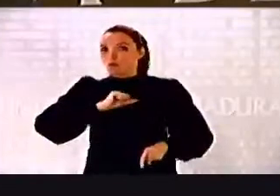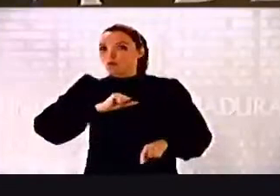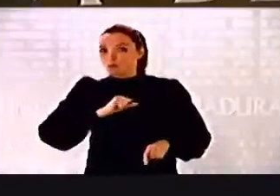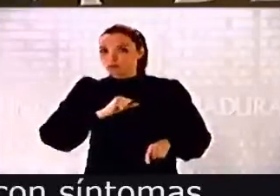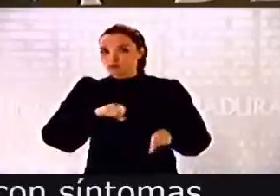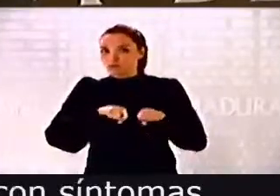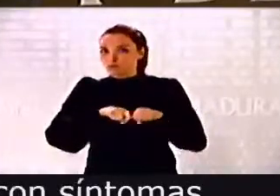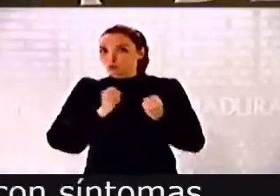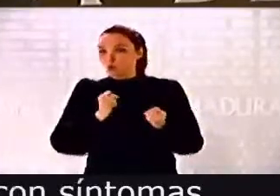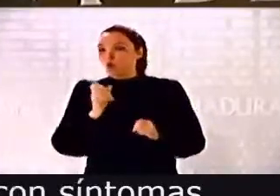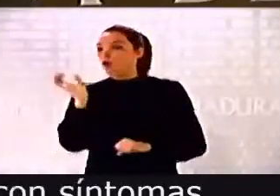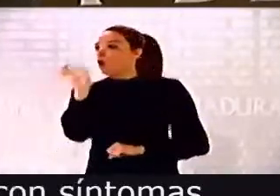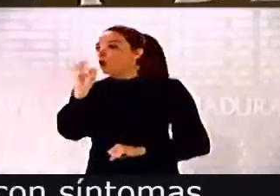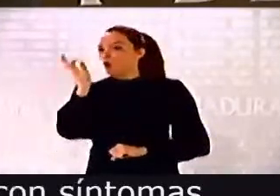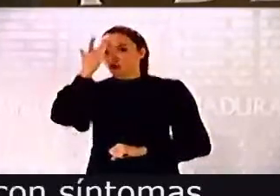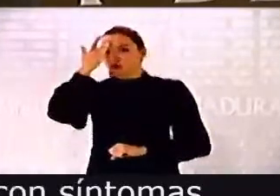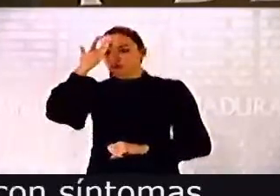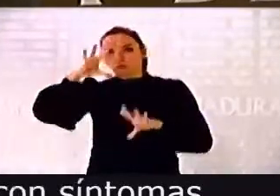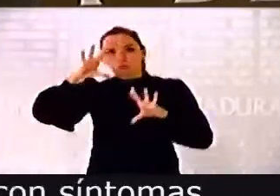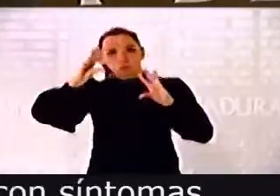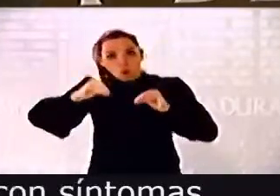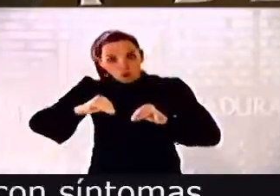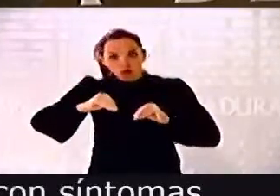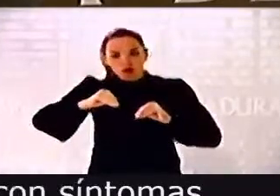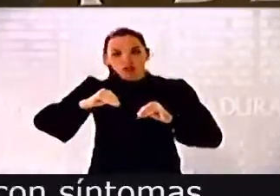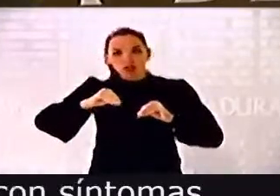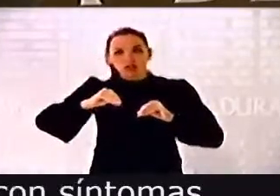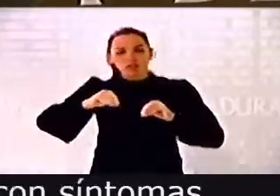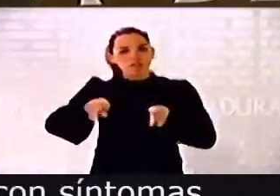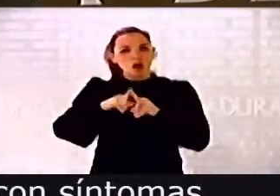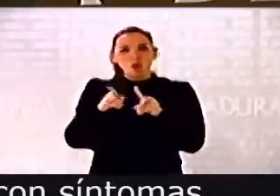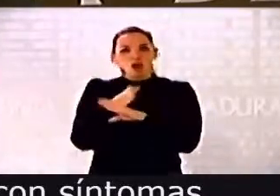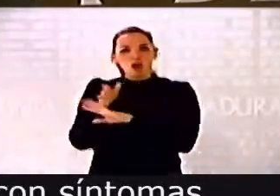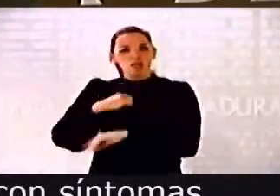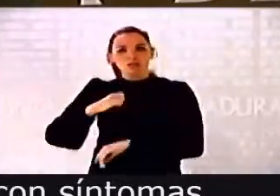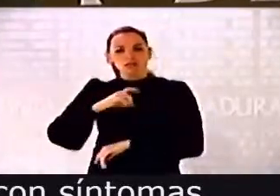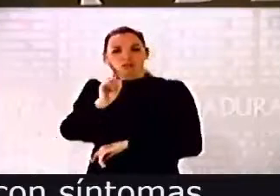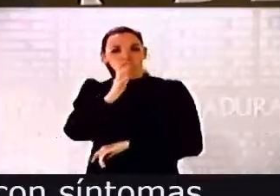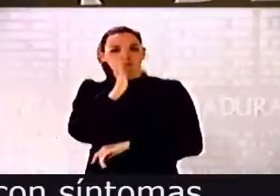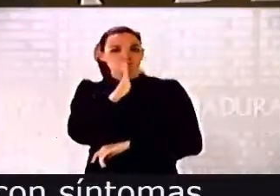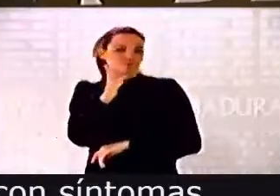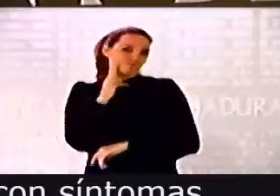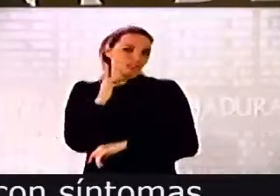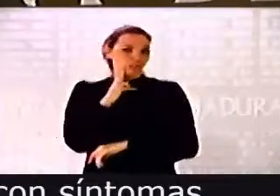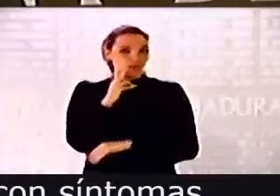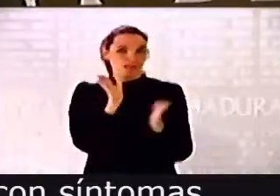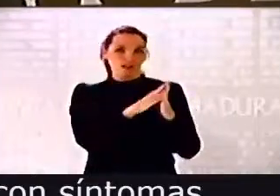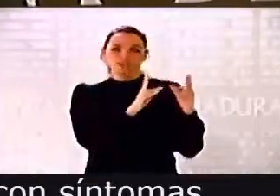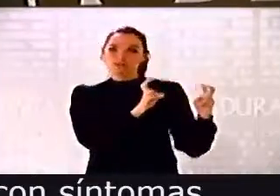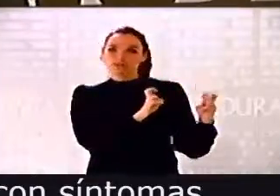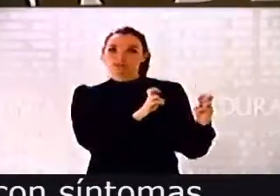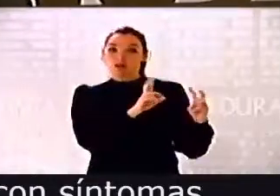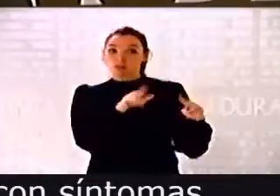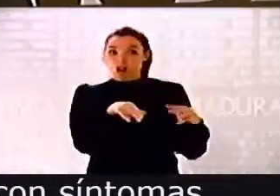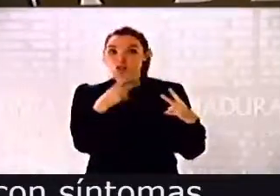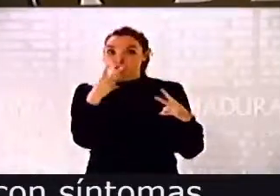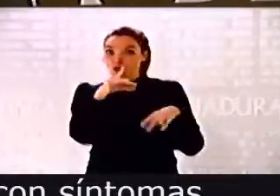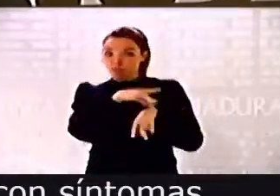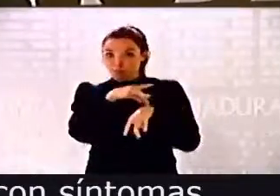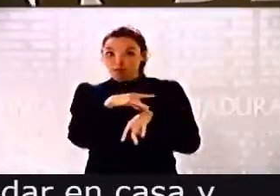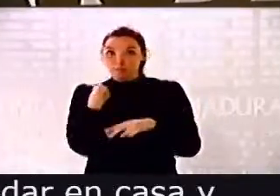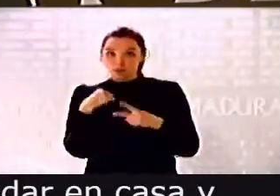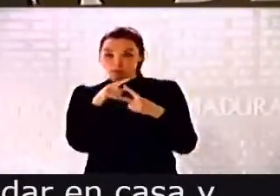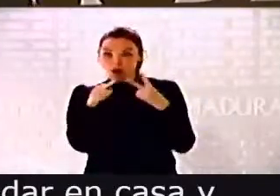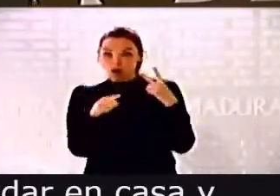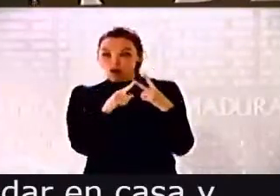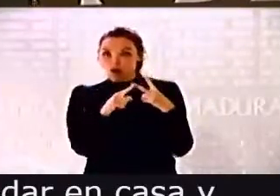miocardio o con un ictus se van a quedar en casa. Y esas dos enfermedades que le he puesto de ejemplo son